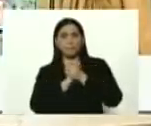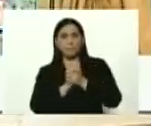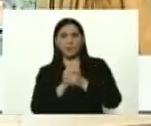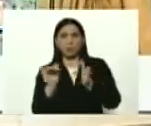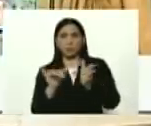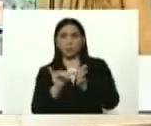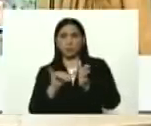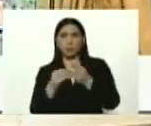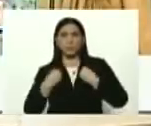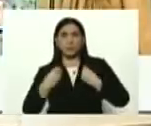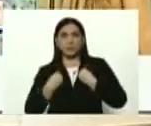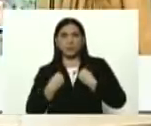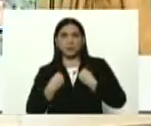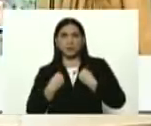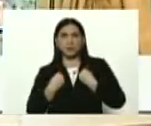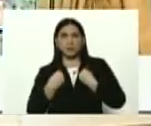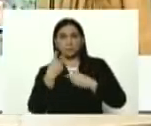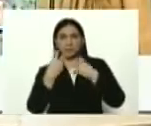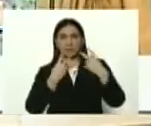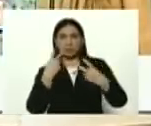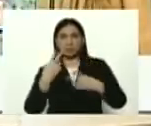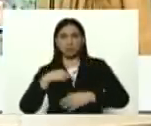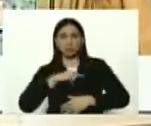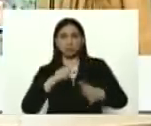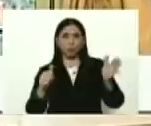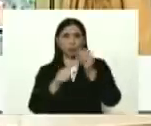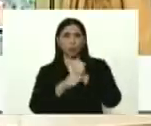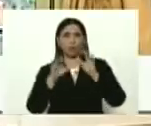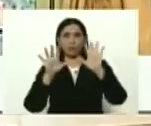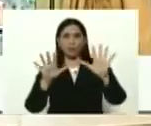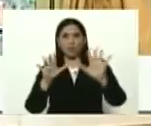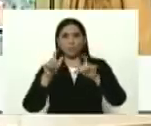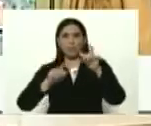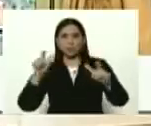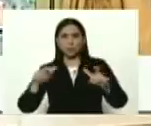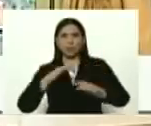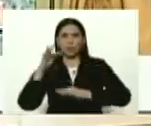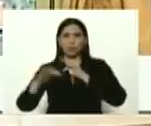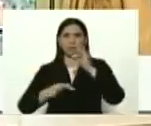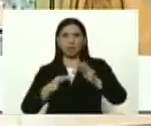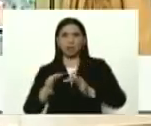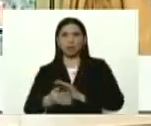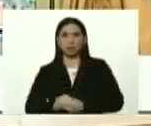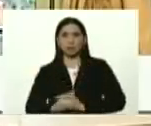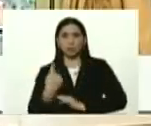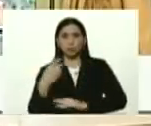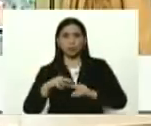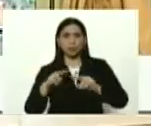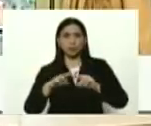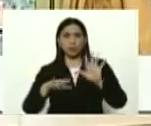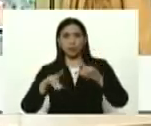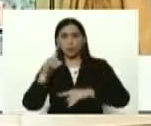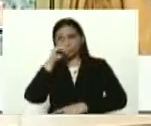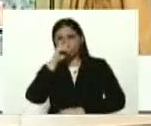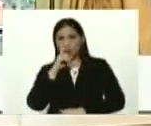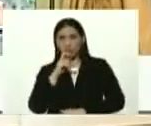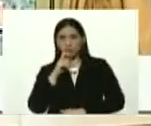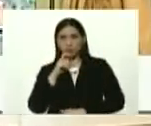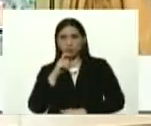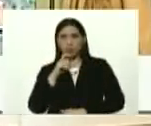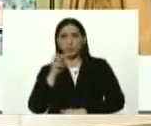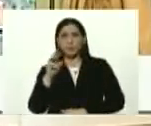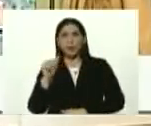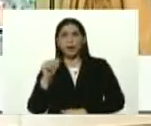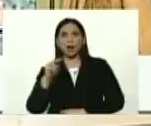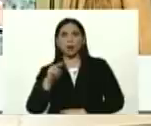En esa visita detectamos 10 casos. una niña de 11 años en las minas de